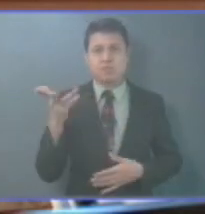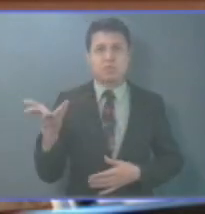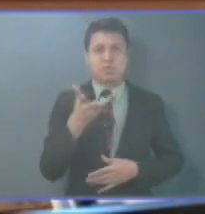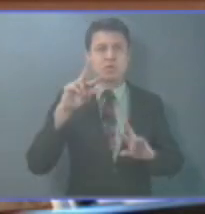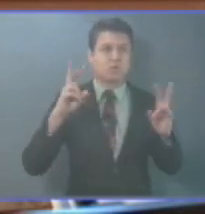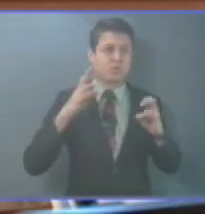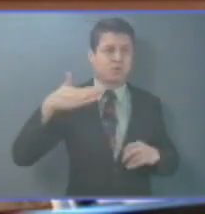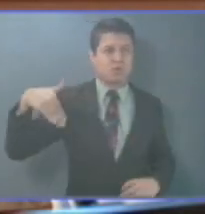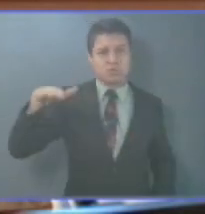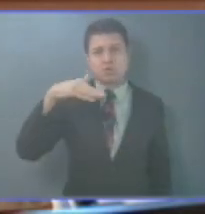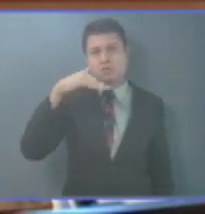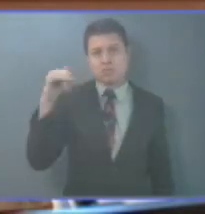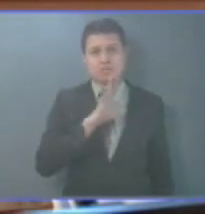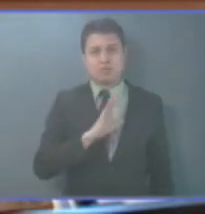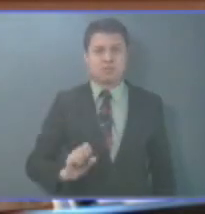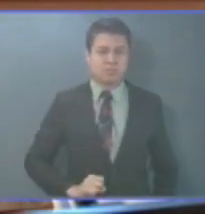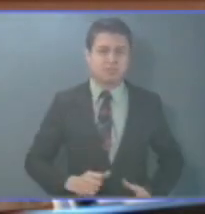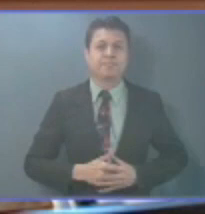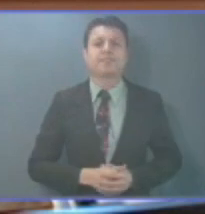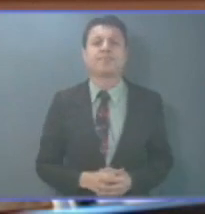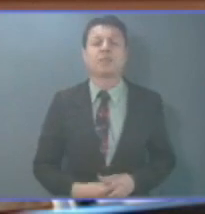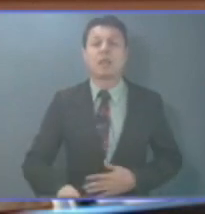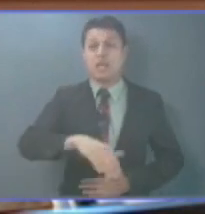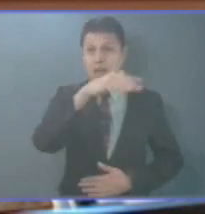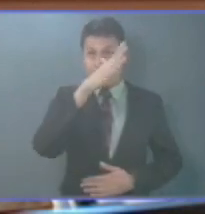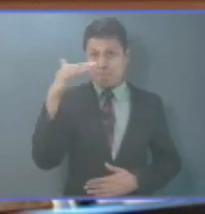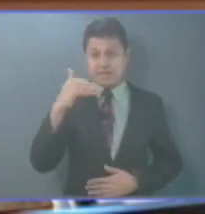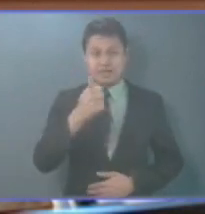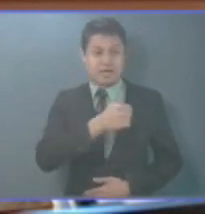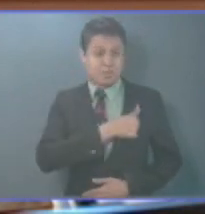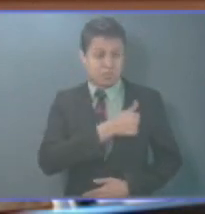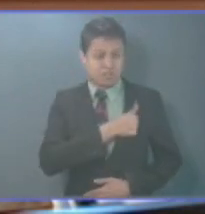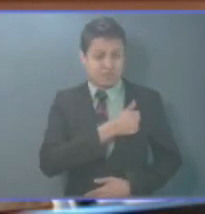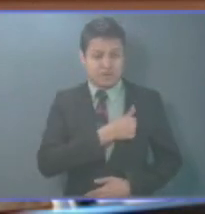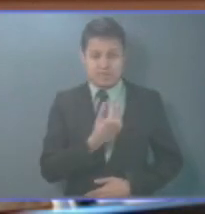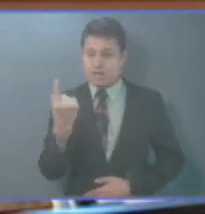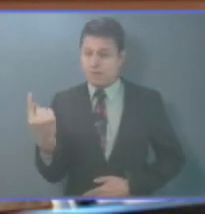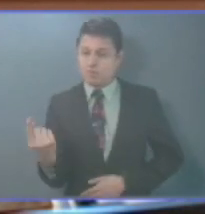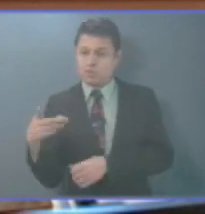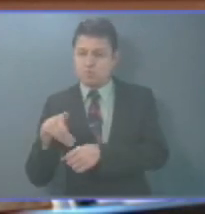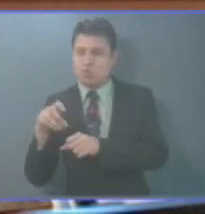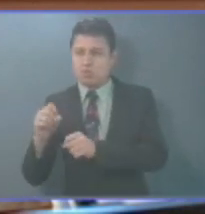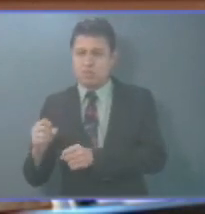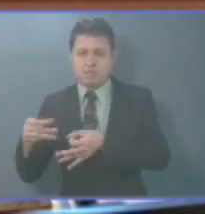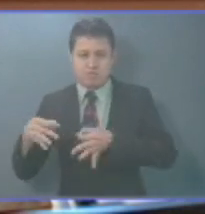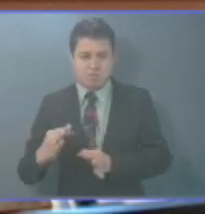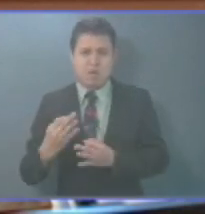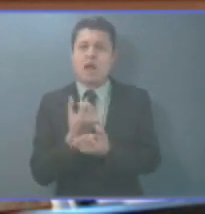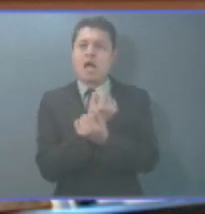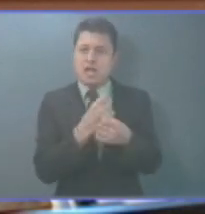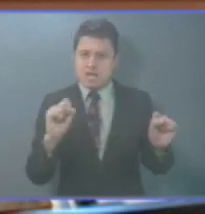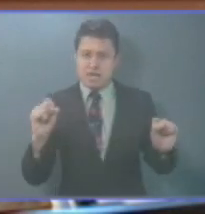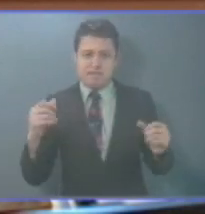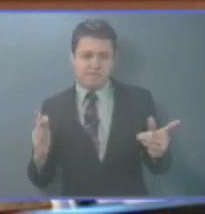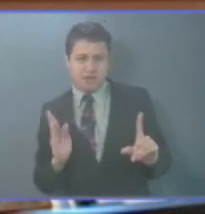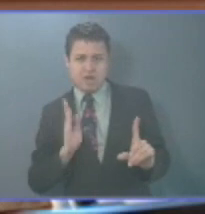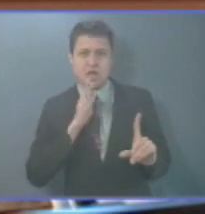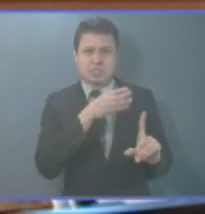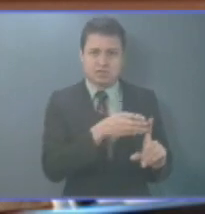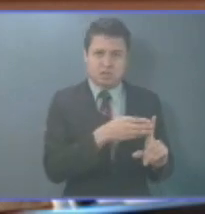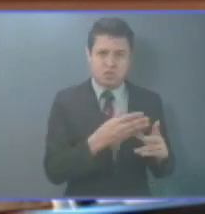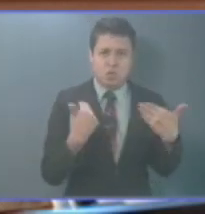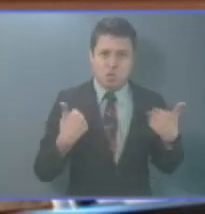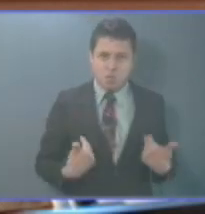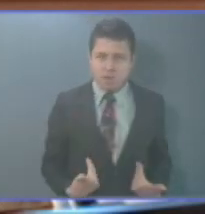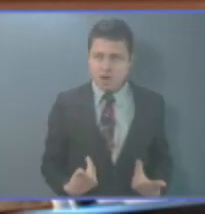el territorio nacional. El Estado facilitará el acceso de las personas con discapacidad a forma de asistencia humana o animal